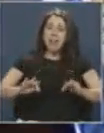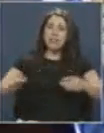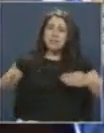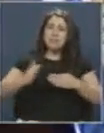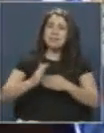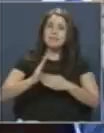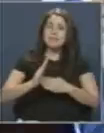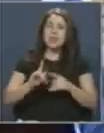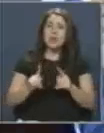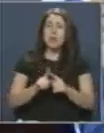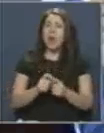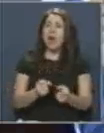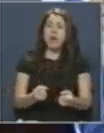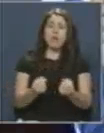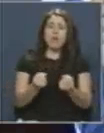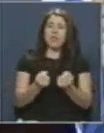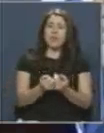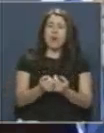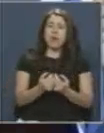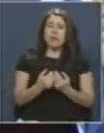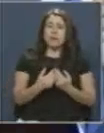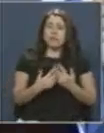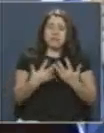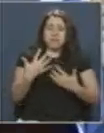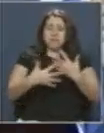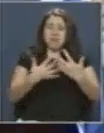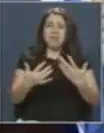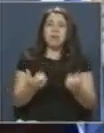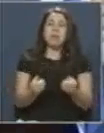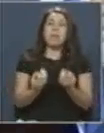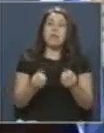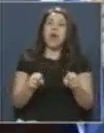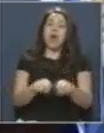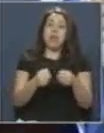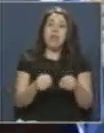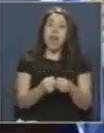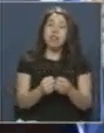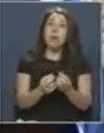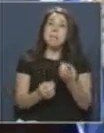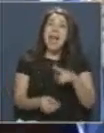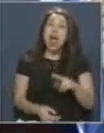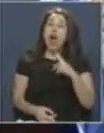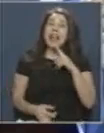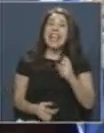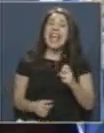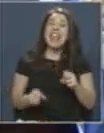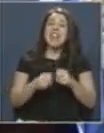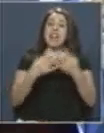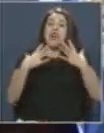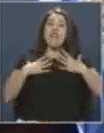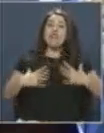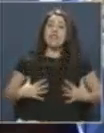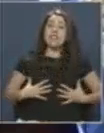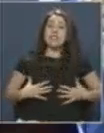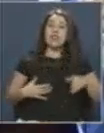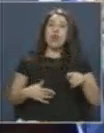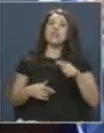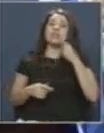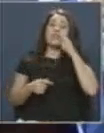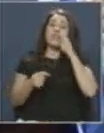este avasallamiento que hace más daño que la agresión física. Me estoy refiriendo al bullying